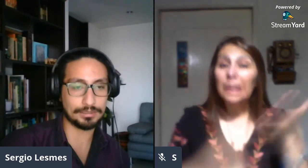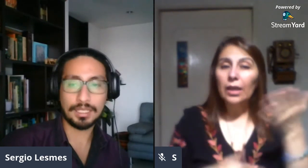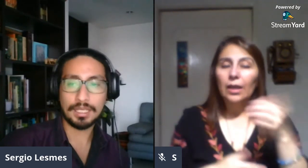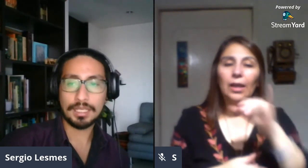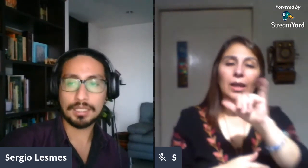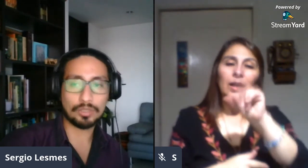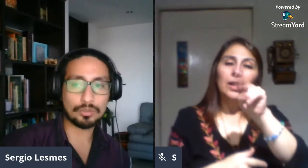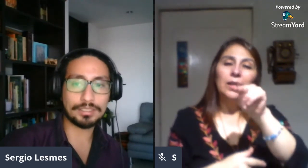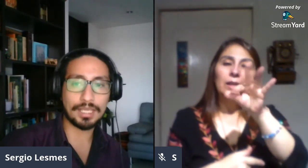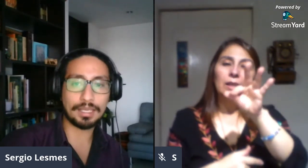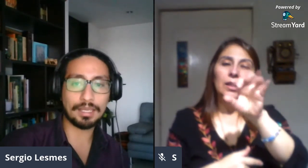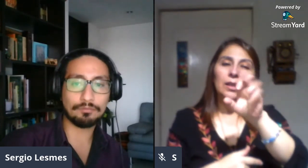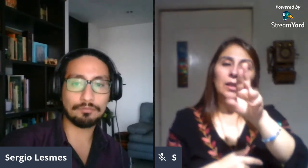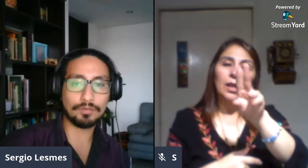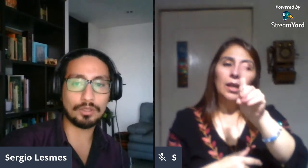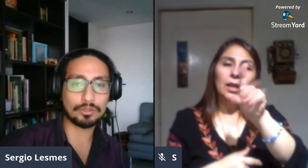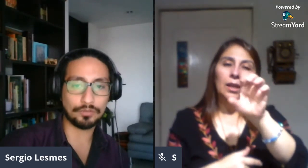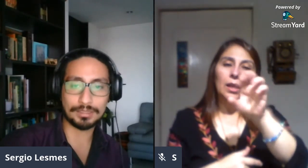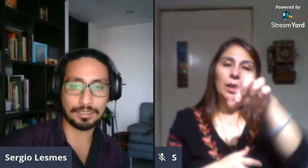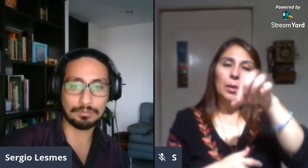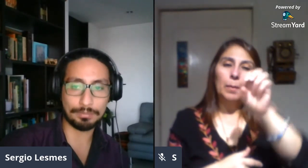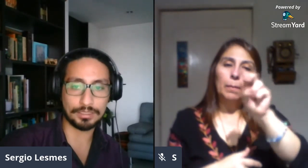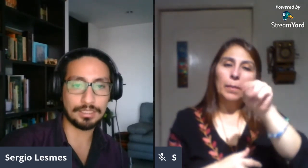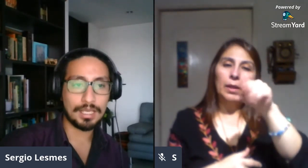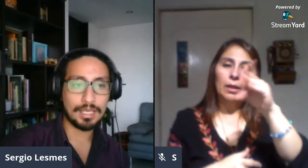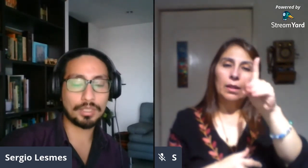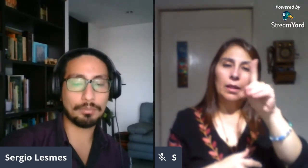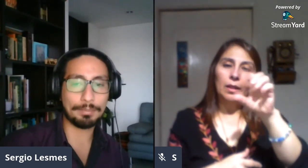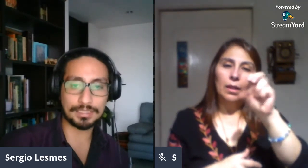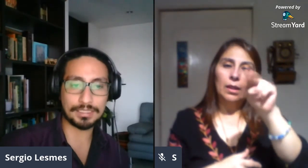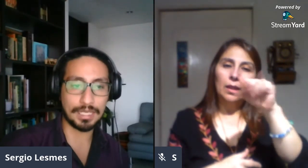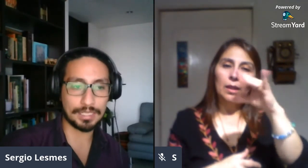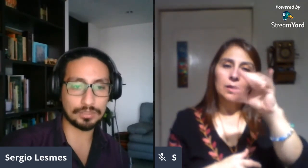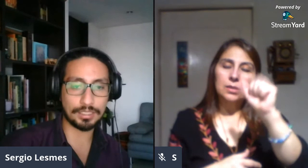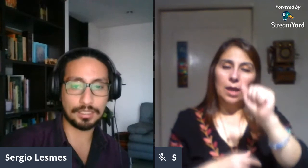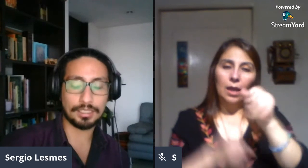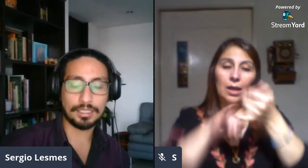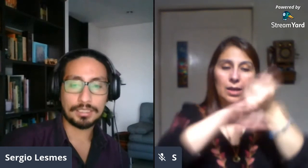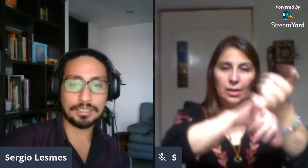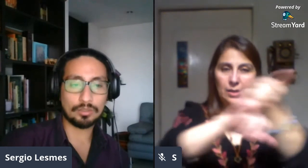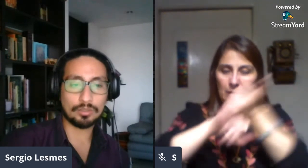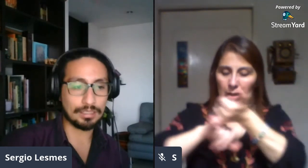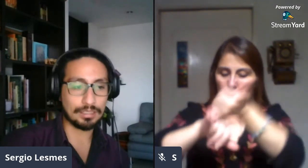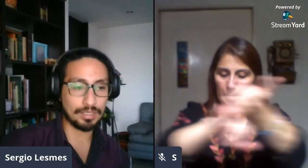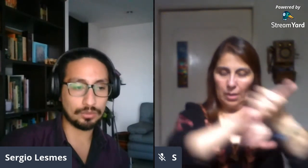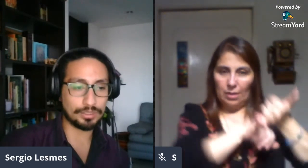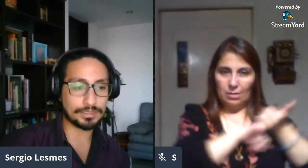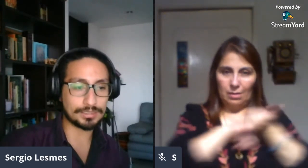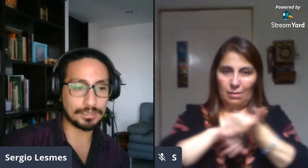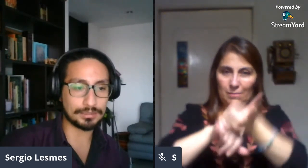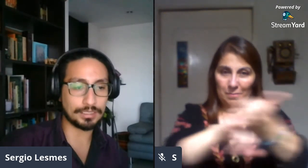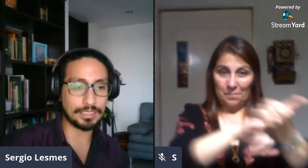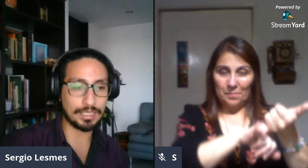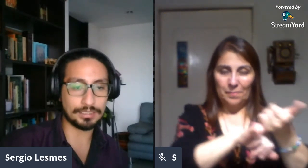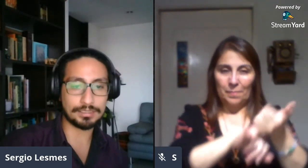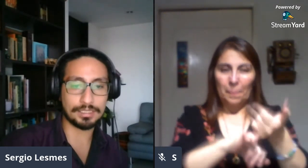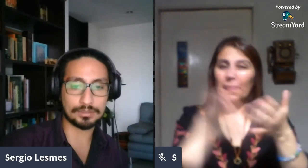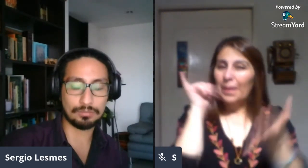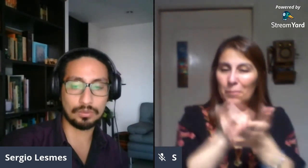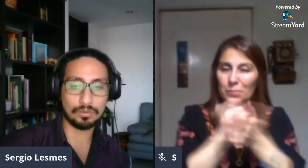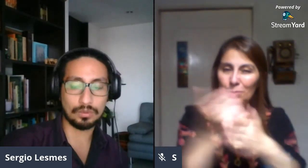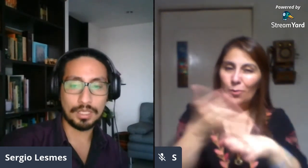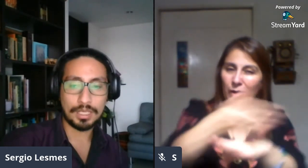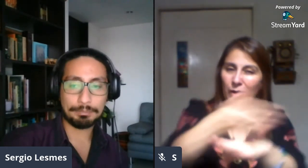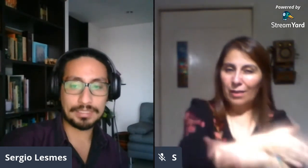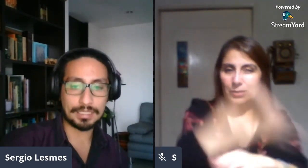una idea que filosóficamente tiene mucha potencia, porque por una parte señala eso que de lo que estaban hablando ahorita Sandra y Alanis, y es